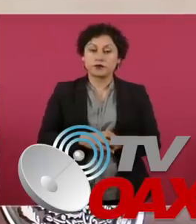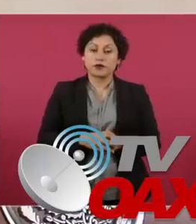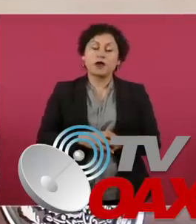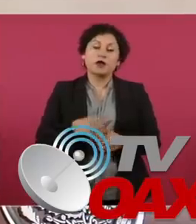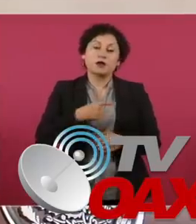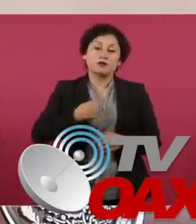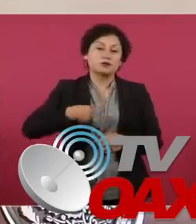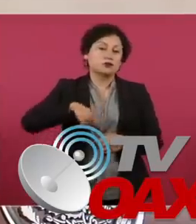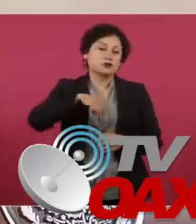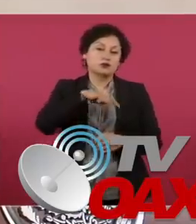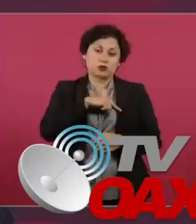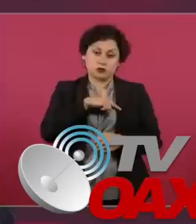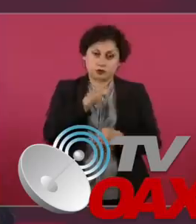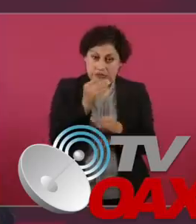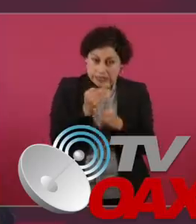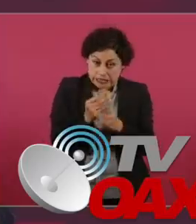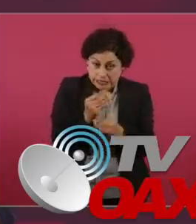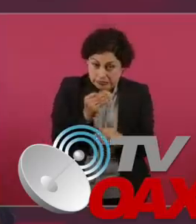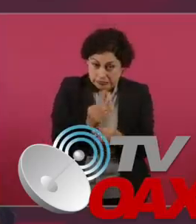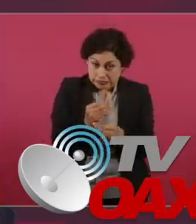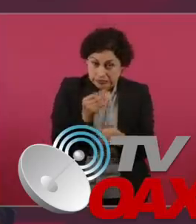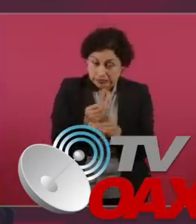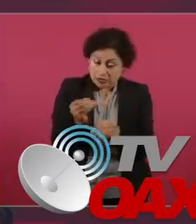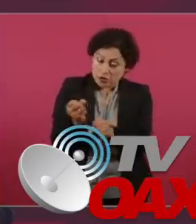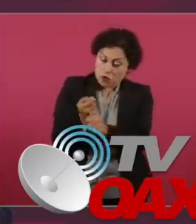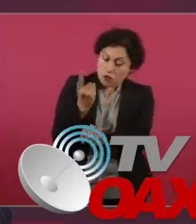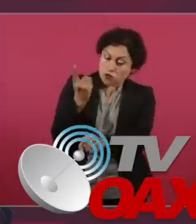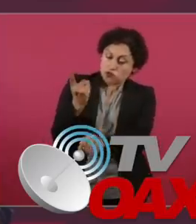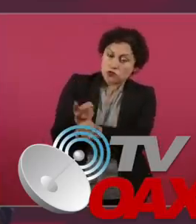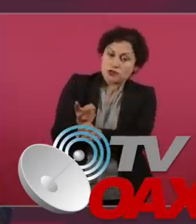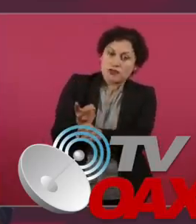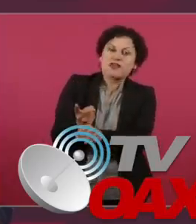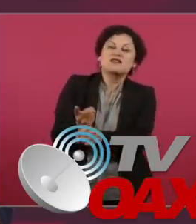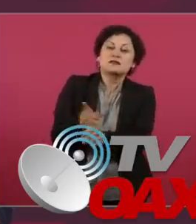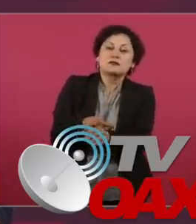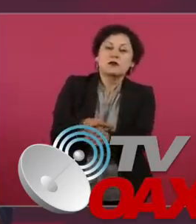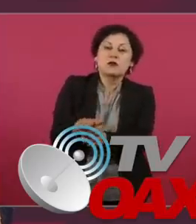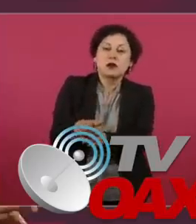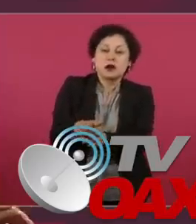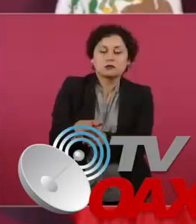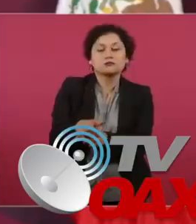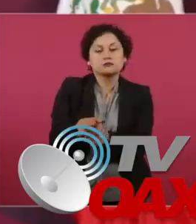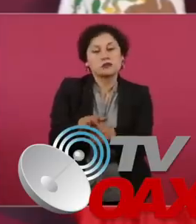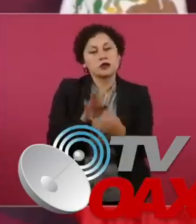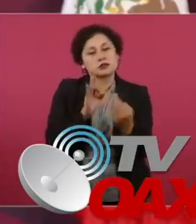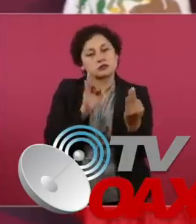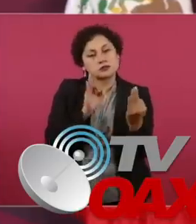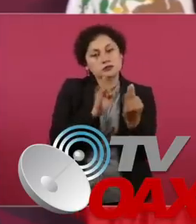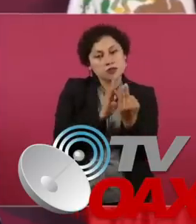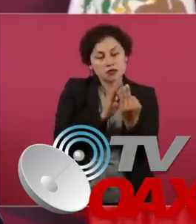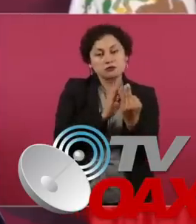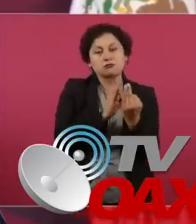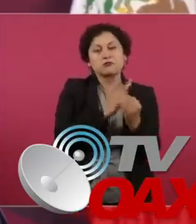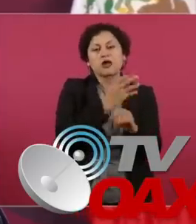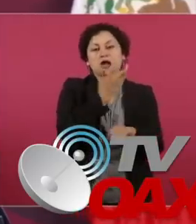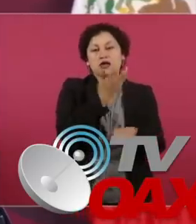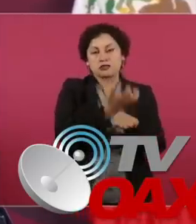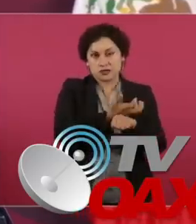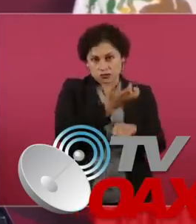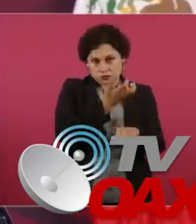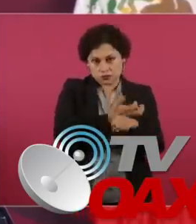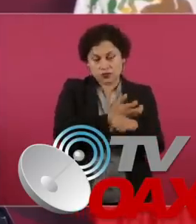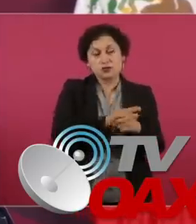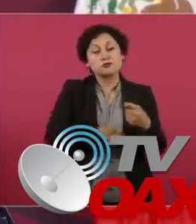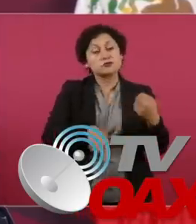importante, que es nuestra vecindad con Estados Unidos y Canadá, y vamos a fortalecer